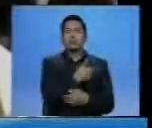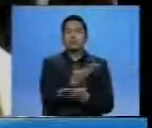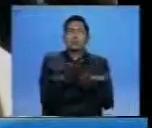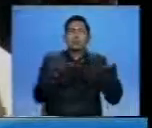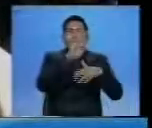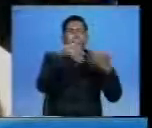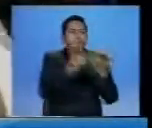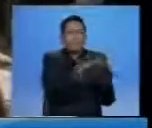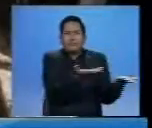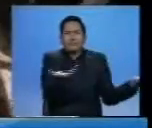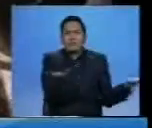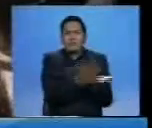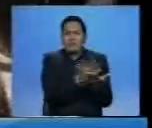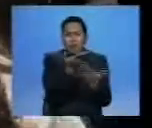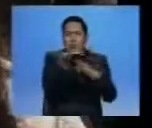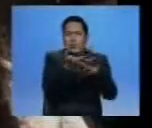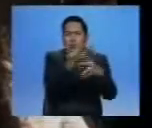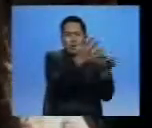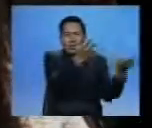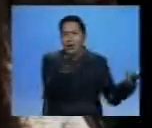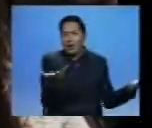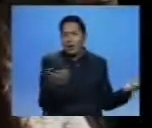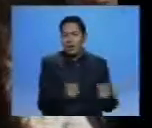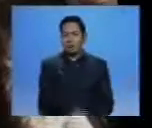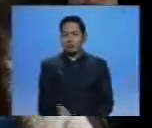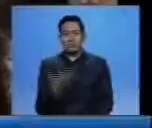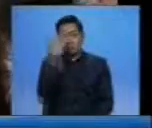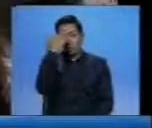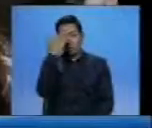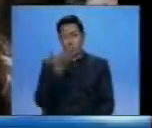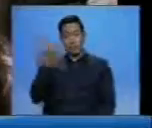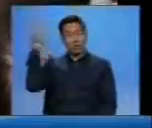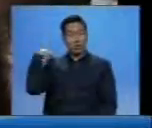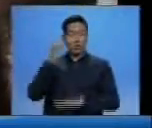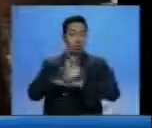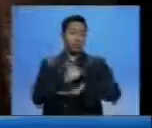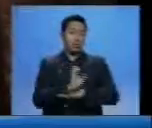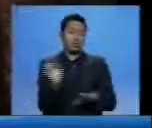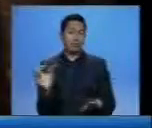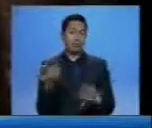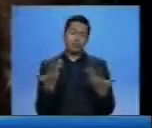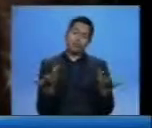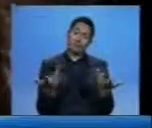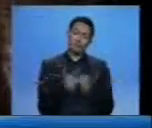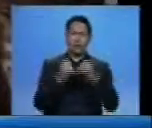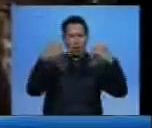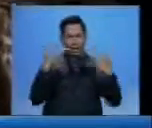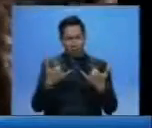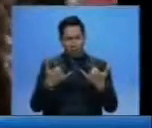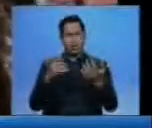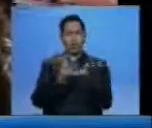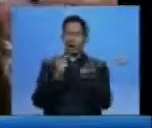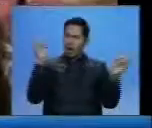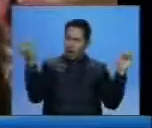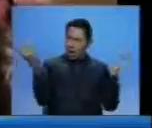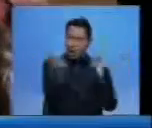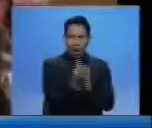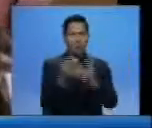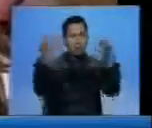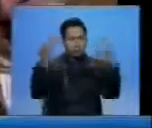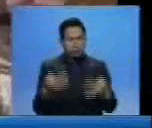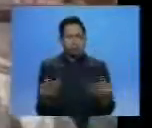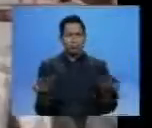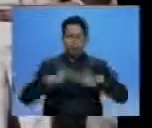propuestas, lo cual no la tienen. Y conocemos de la historia que ha existido a nivel del Ecuador. Actualmente existe un cambio radical en lo, a nivel